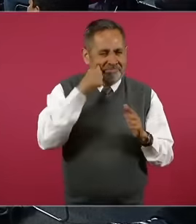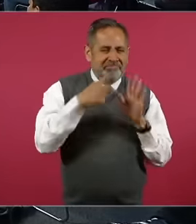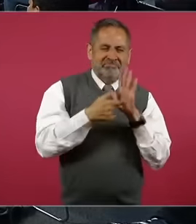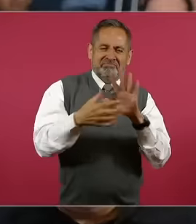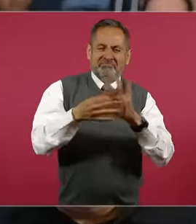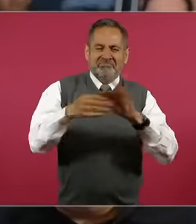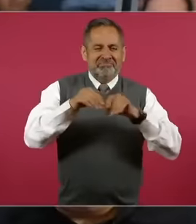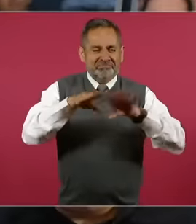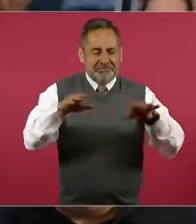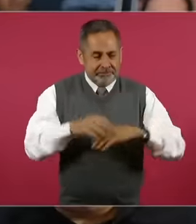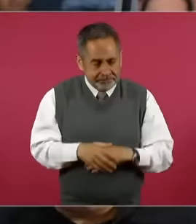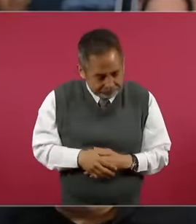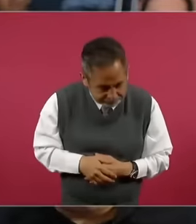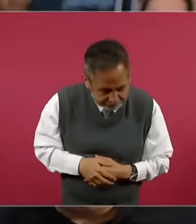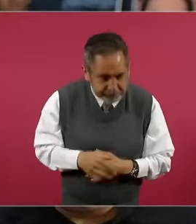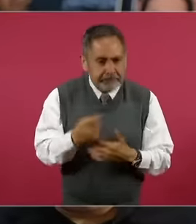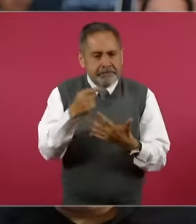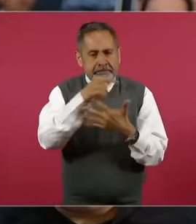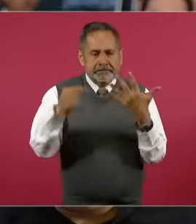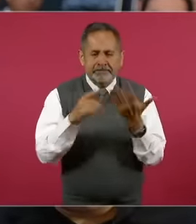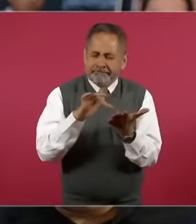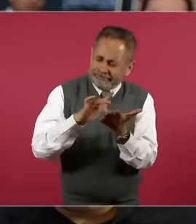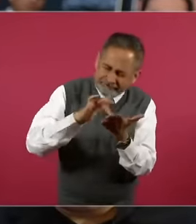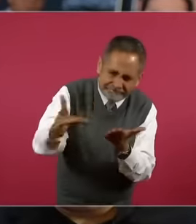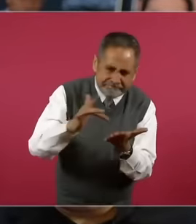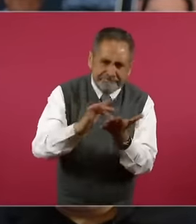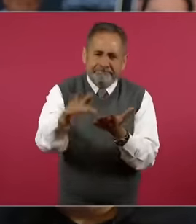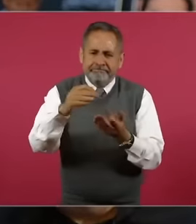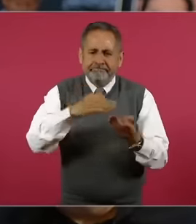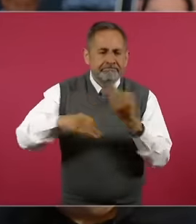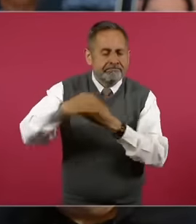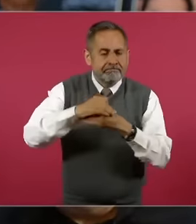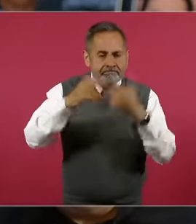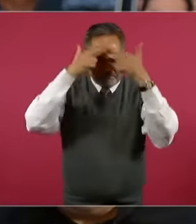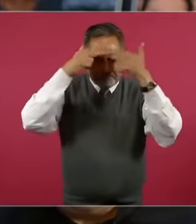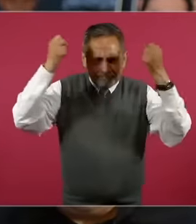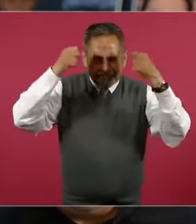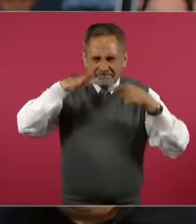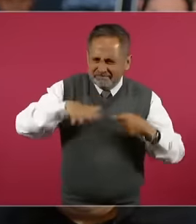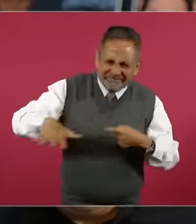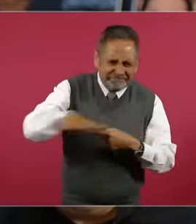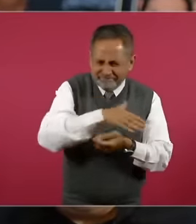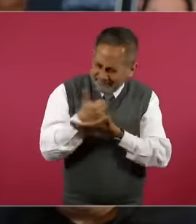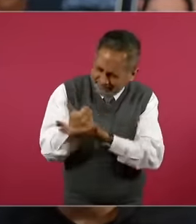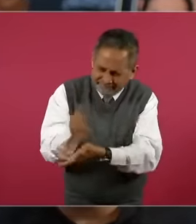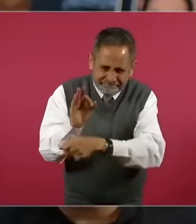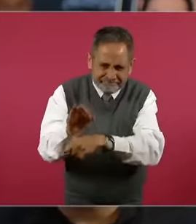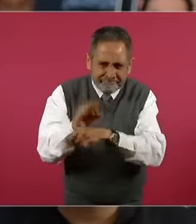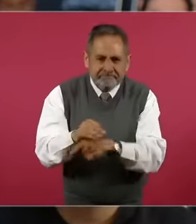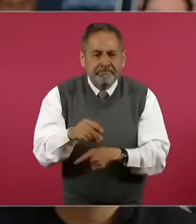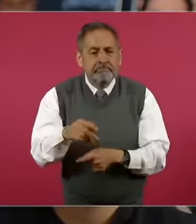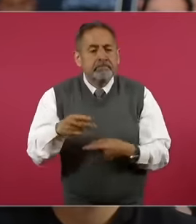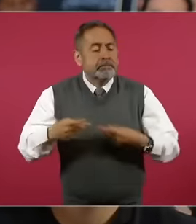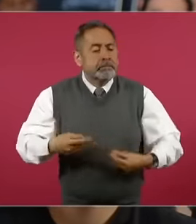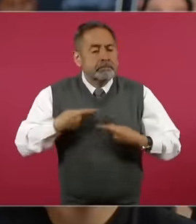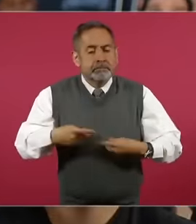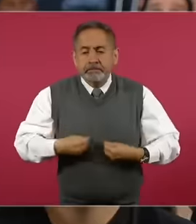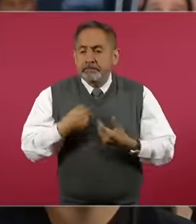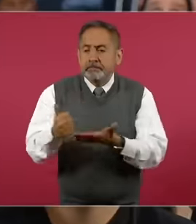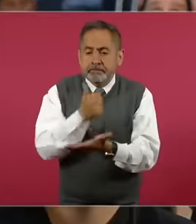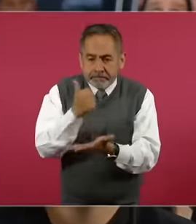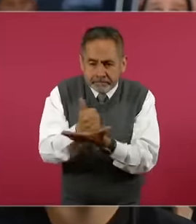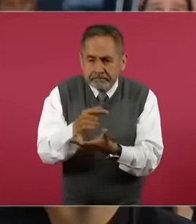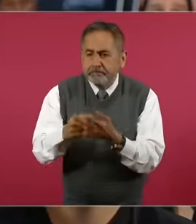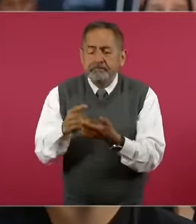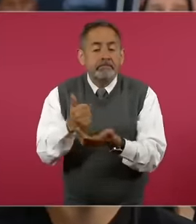redes sociales. Por todo eso, presidente, gracias por haber ayudado a los huastecos, gracias por haber ayudado a los capitalinos, a la gente